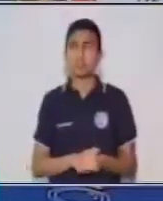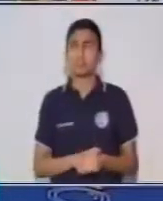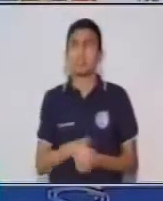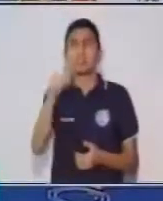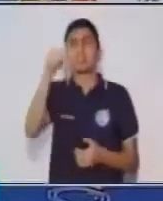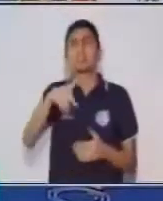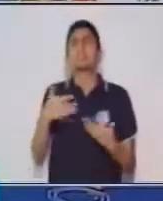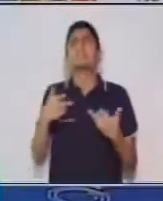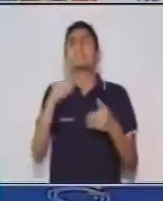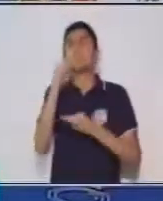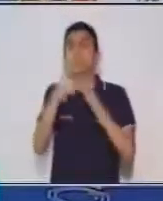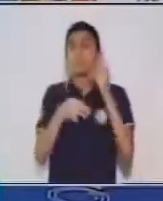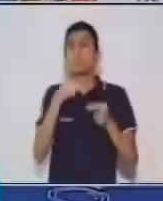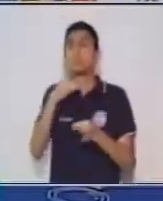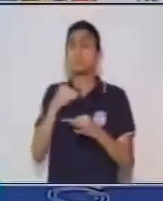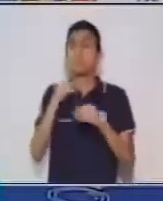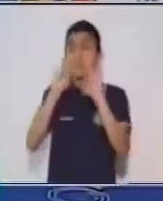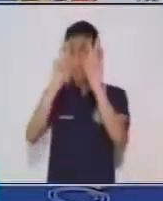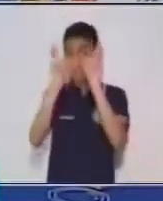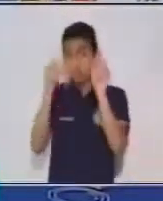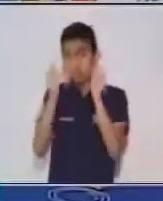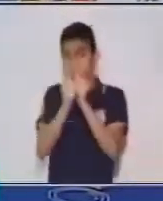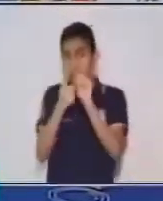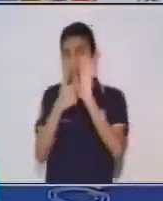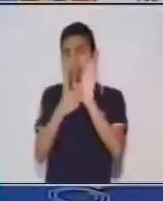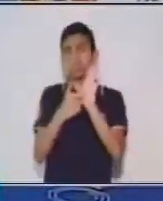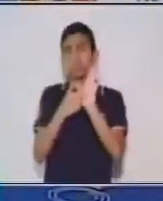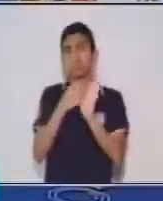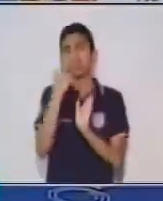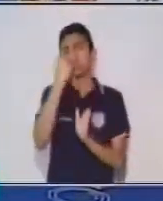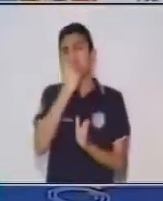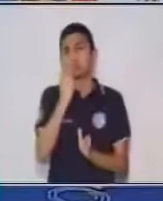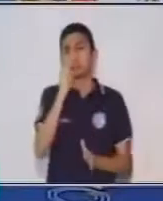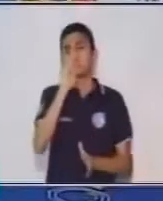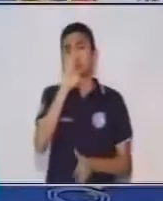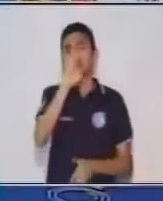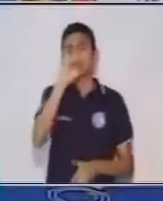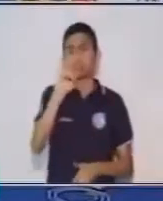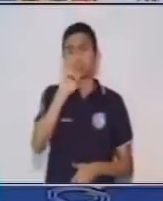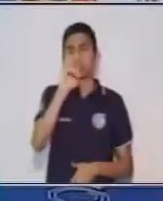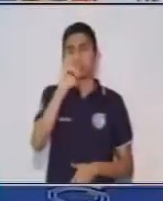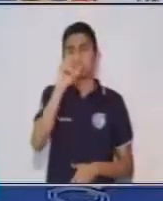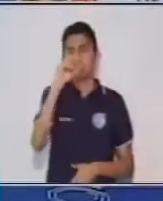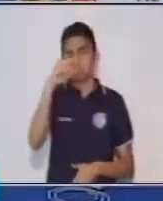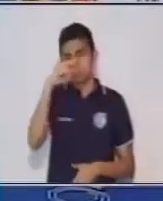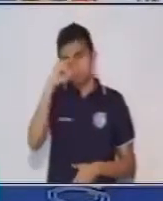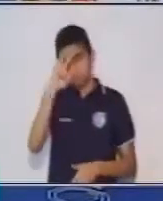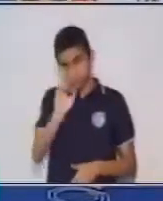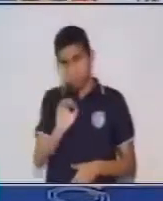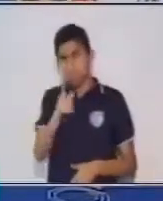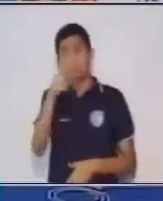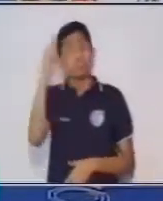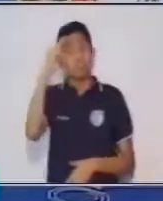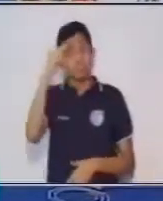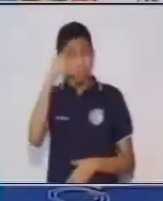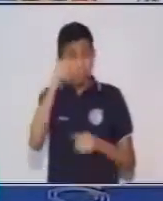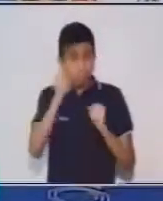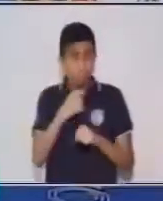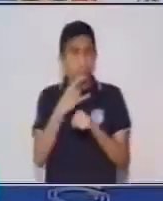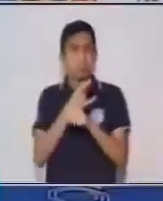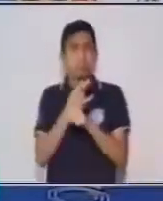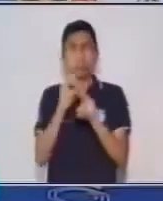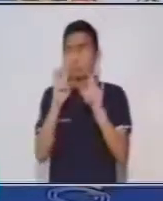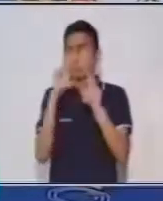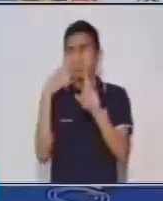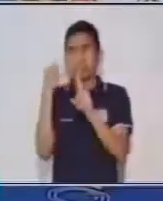Ahora conjuguémoslo con el presente del subjuntivo. Es un deseo actual. Recuérdate que lo podemos determinar